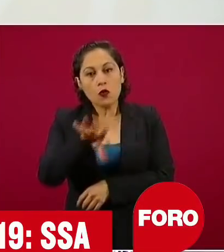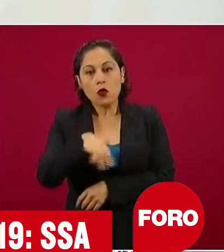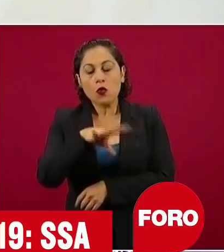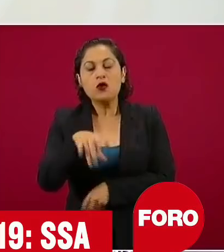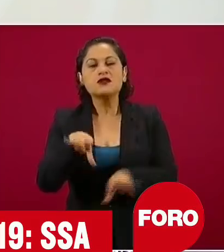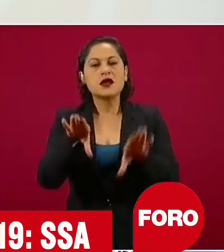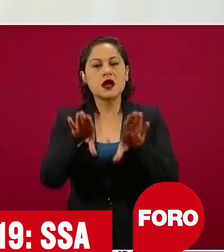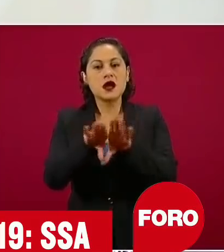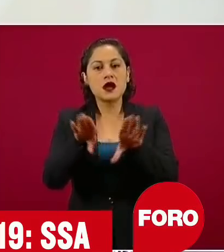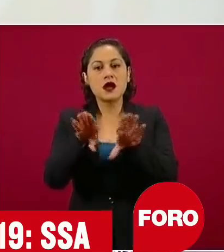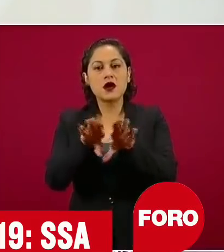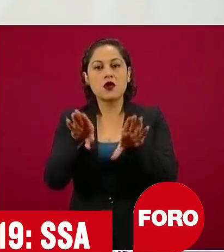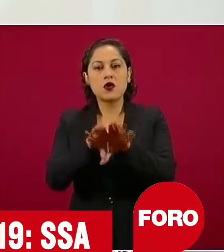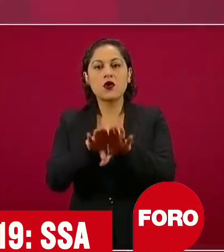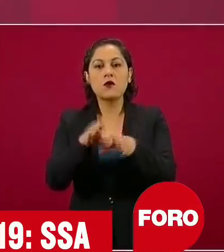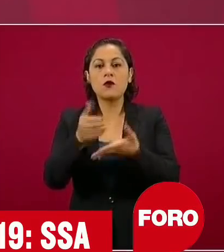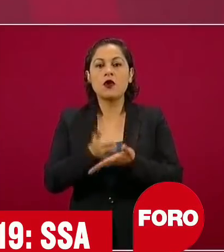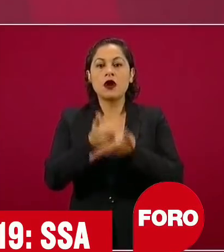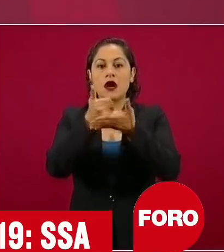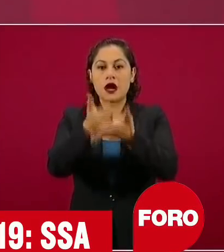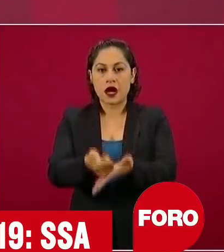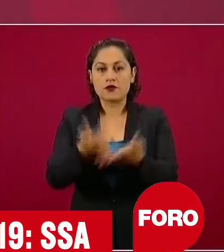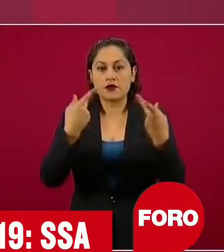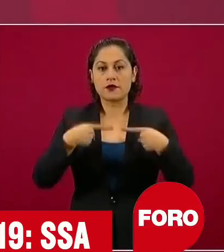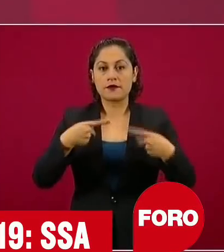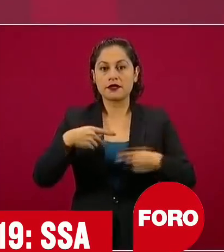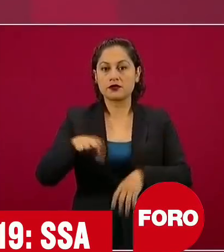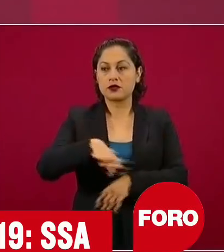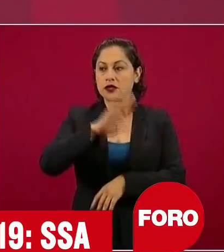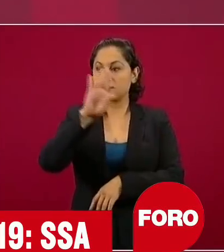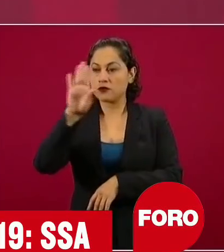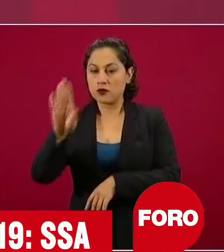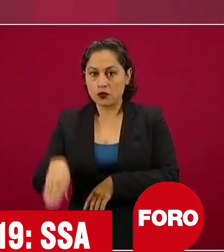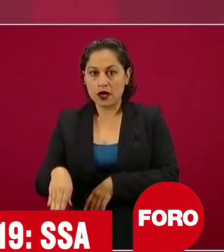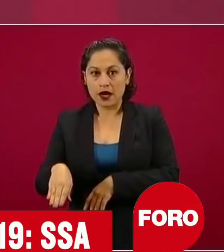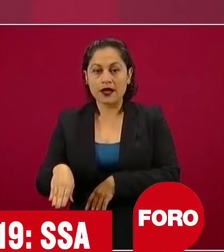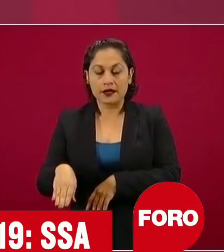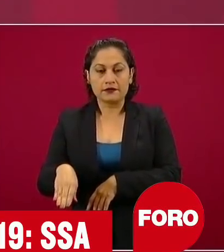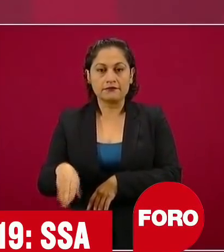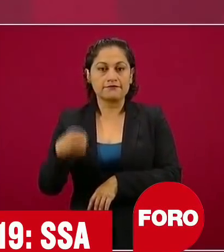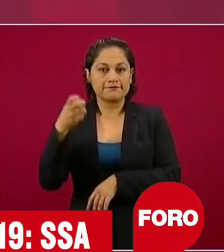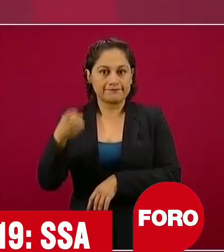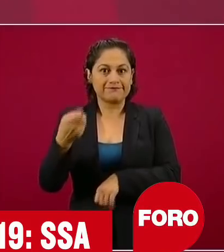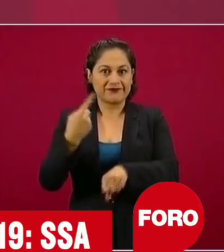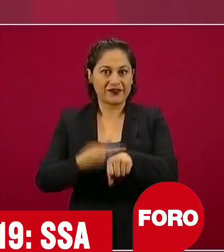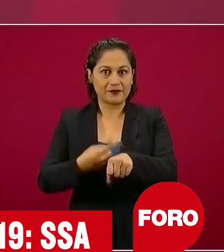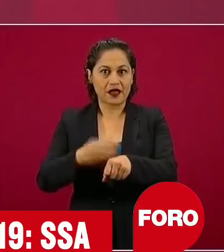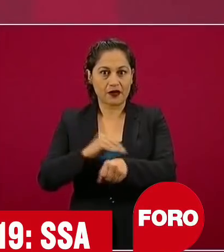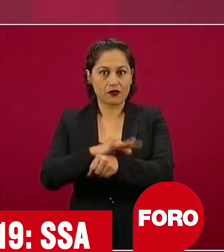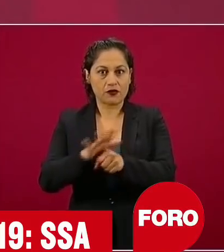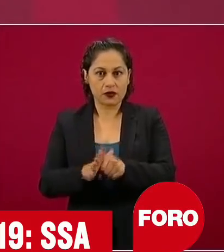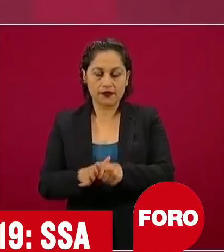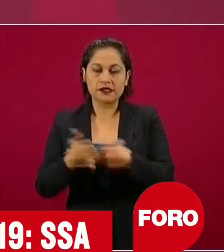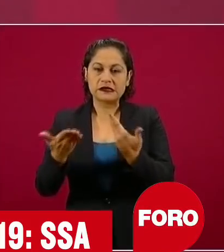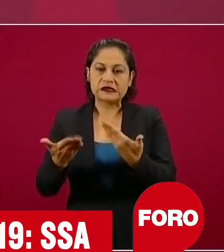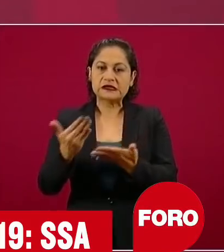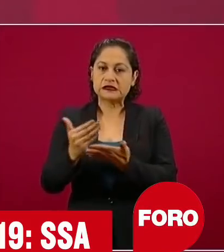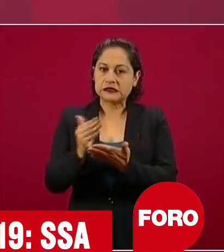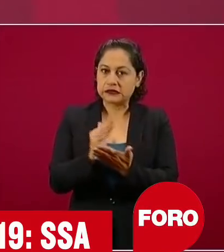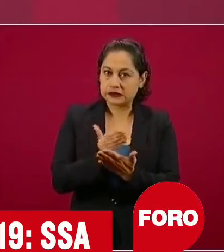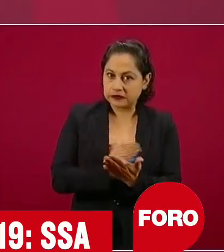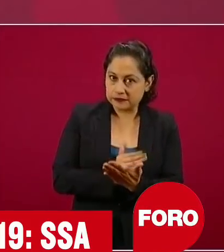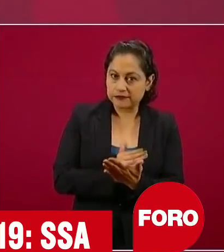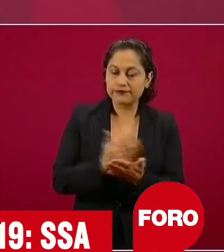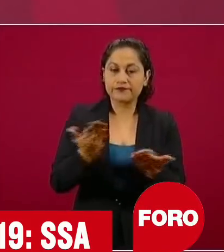de Durango, Nuevo León, Chihuahua y Coahuila debido a que presentan un incremento en los casos de COVID-19. Aseguró que, pese a